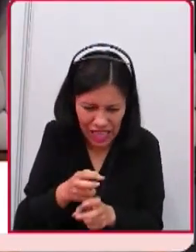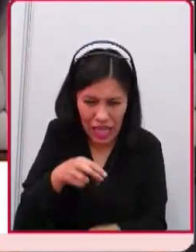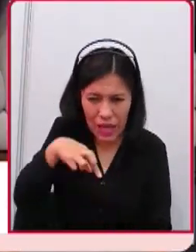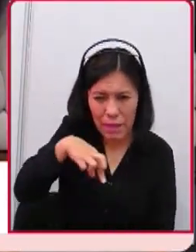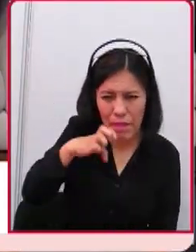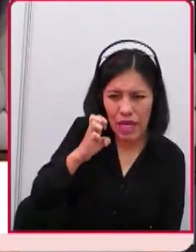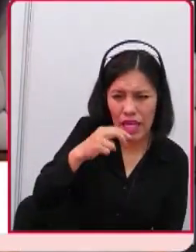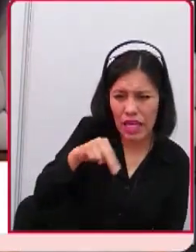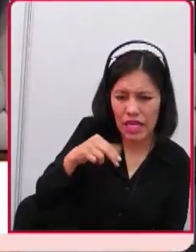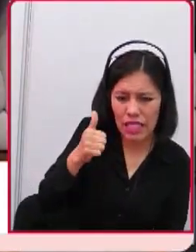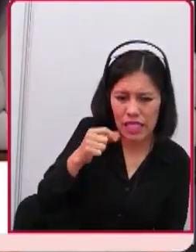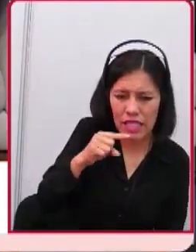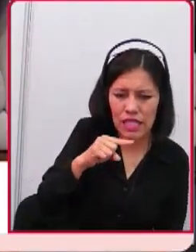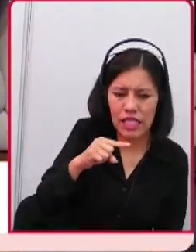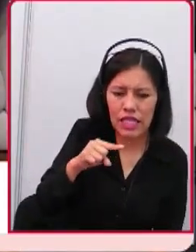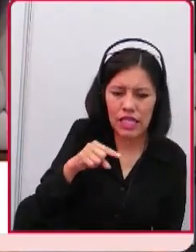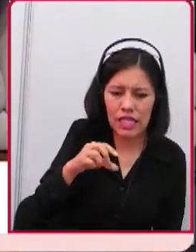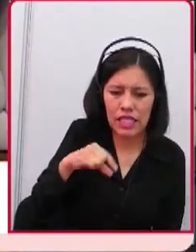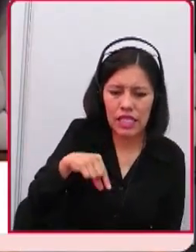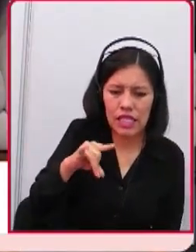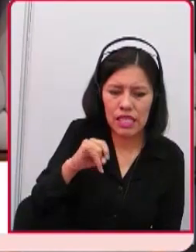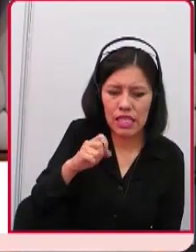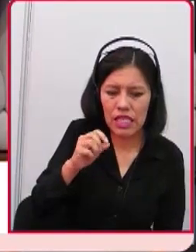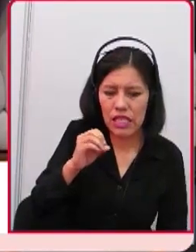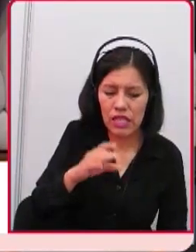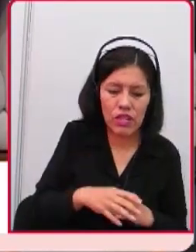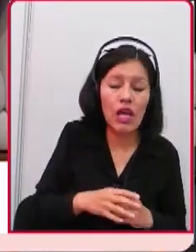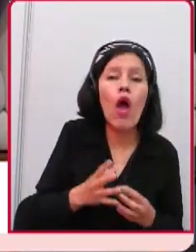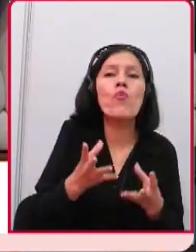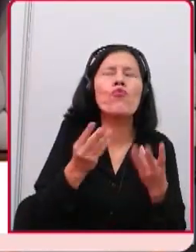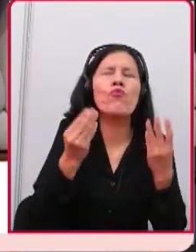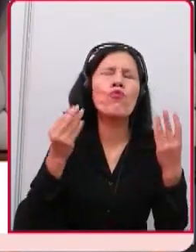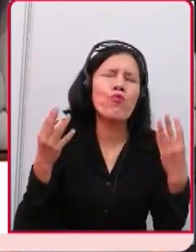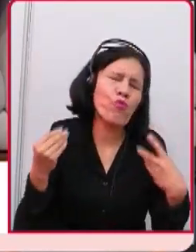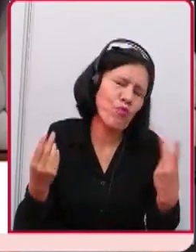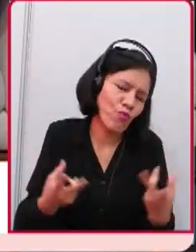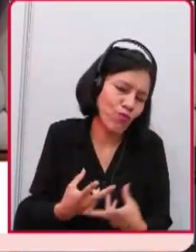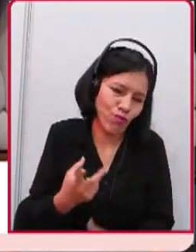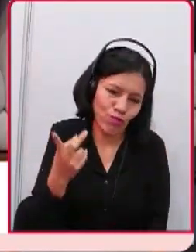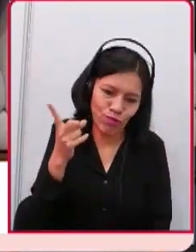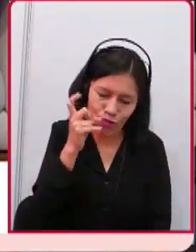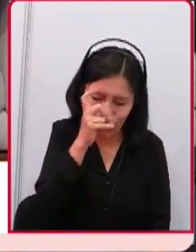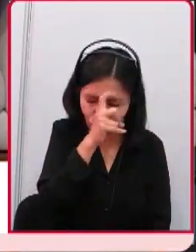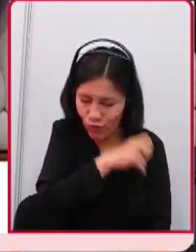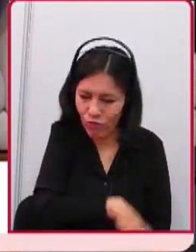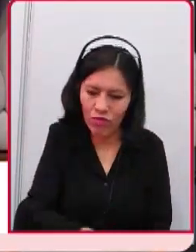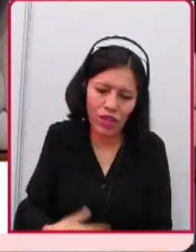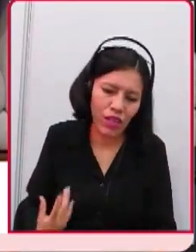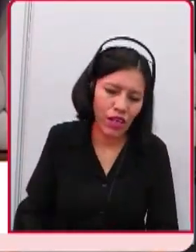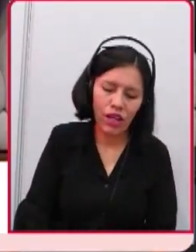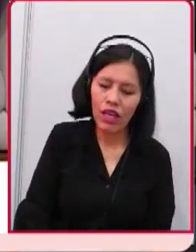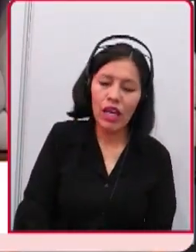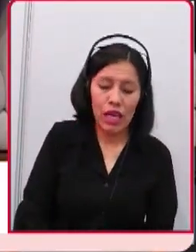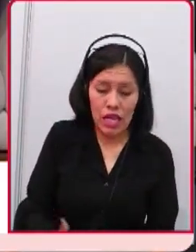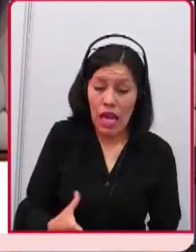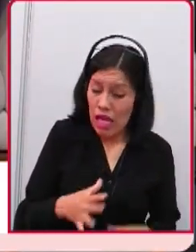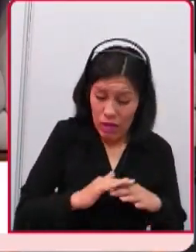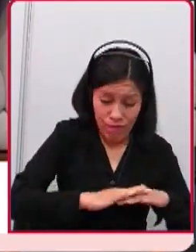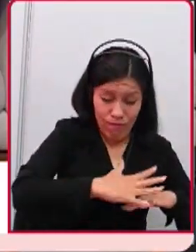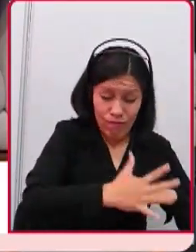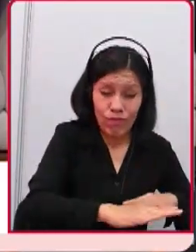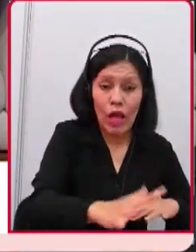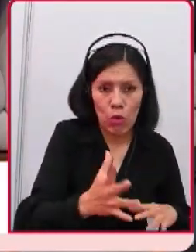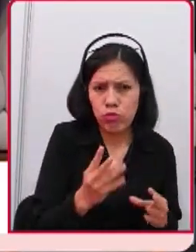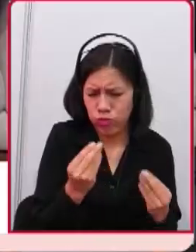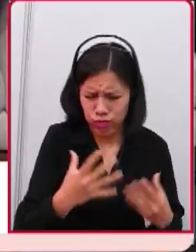muy desafiante, en realidad. Es, académicamente hablando o geológicamente hablando, es muy